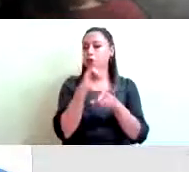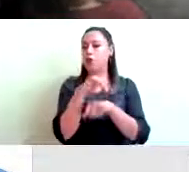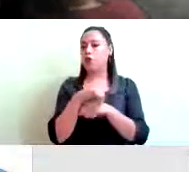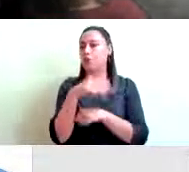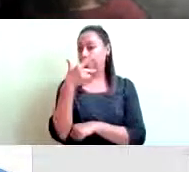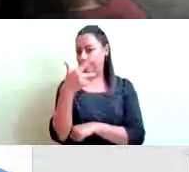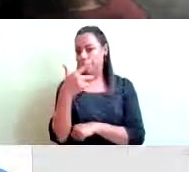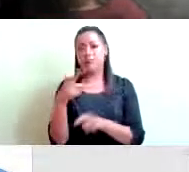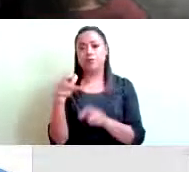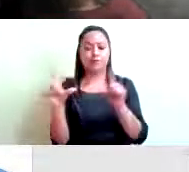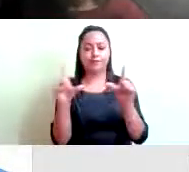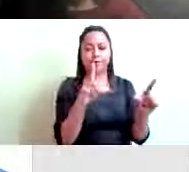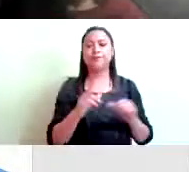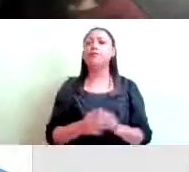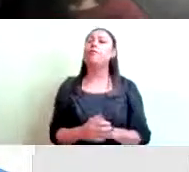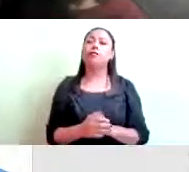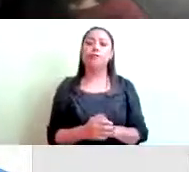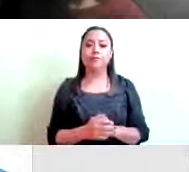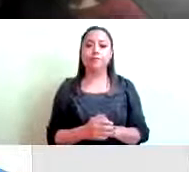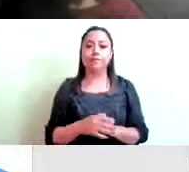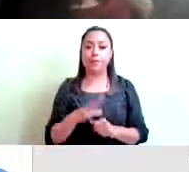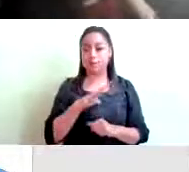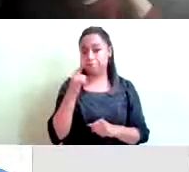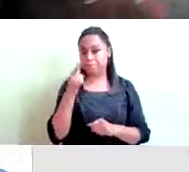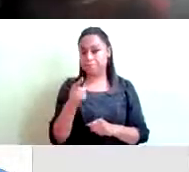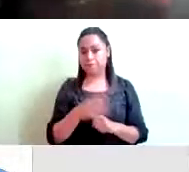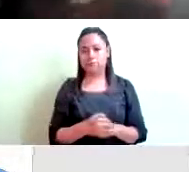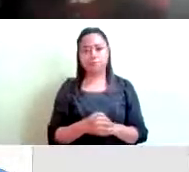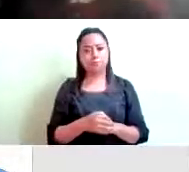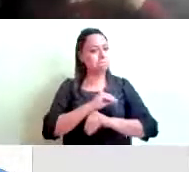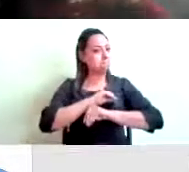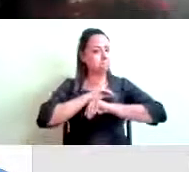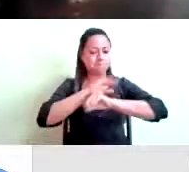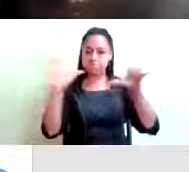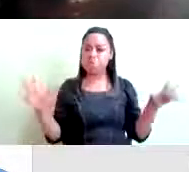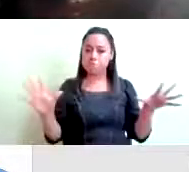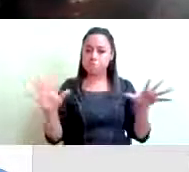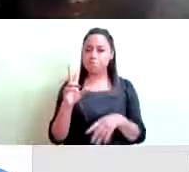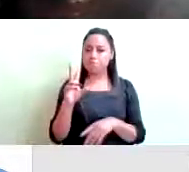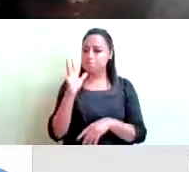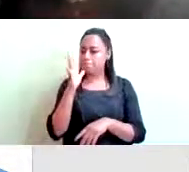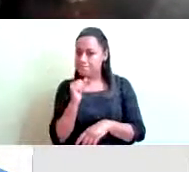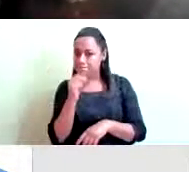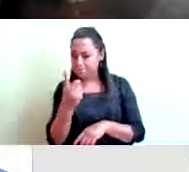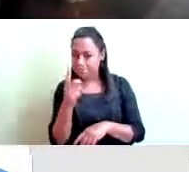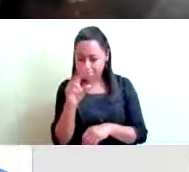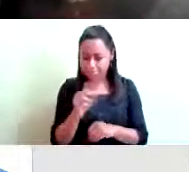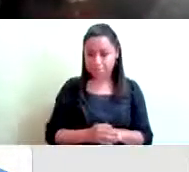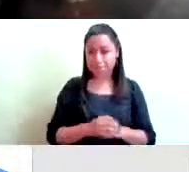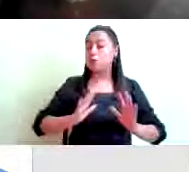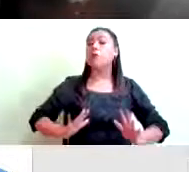diapositiva, por favor, tenemos definitiva e innegablemente la participación de la